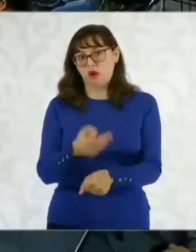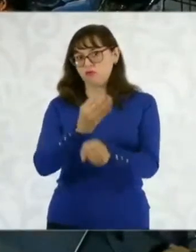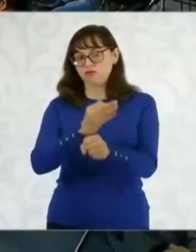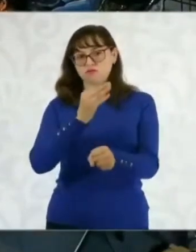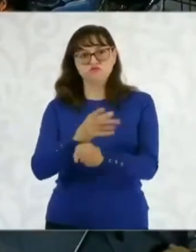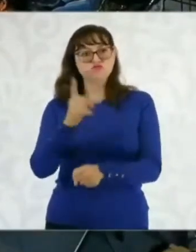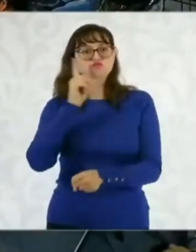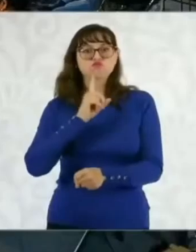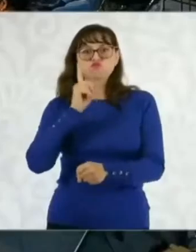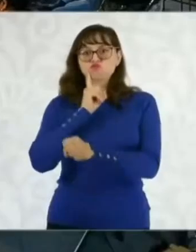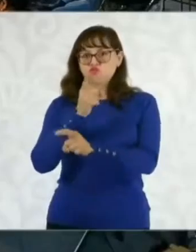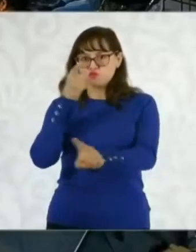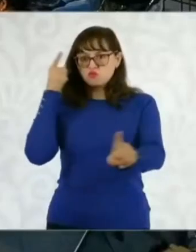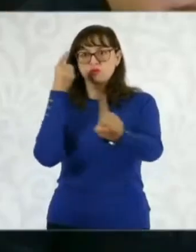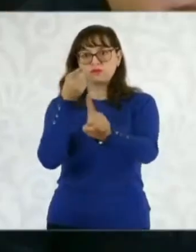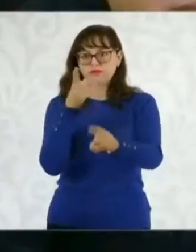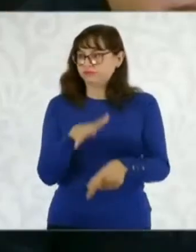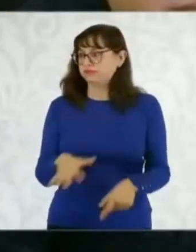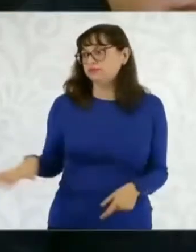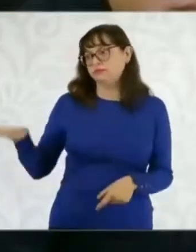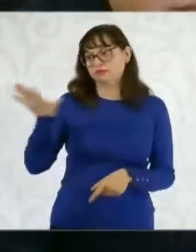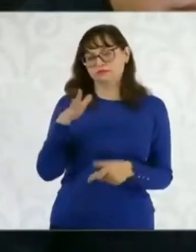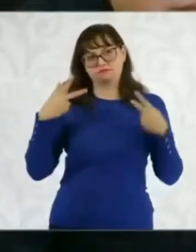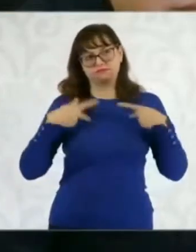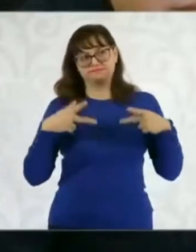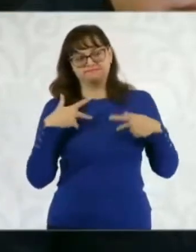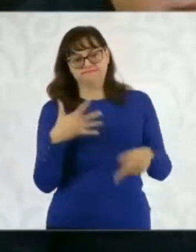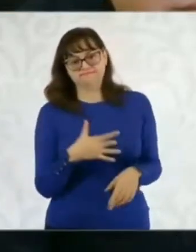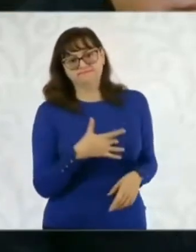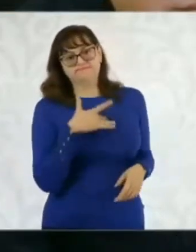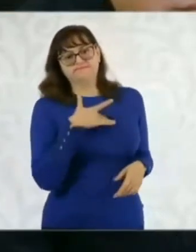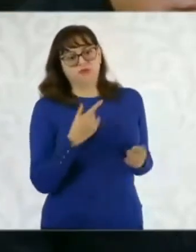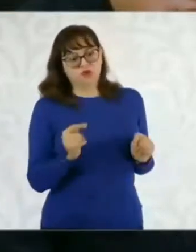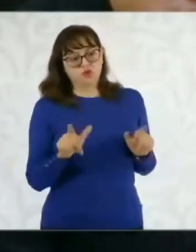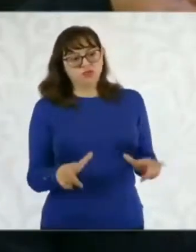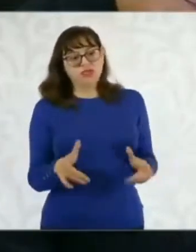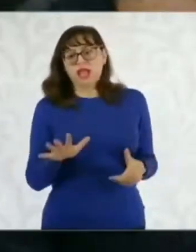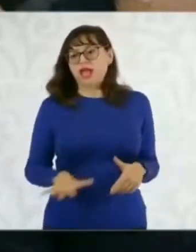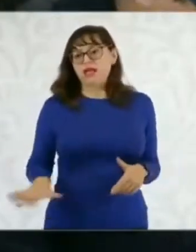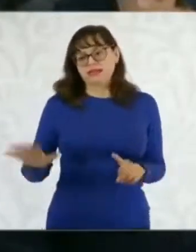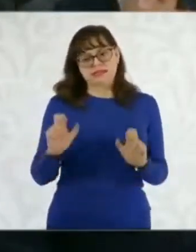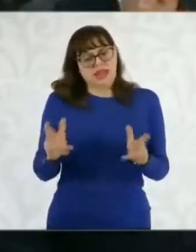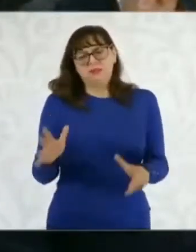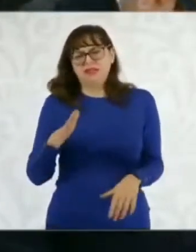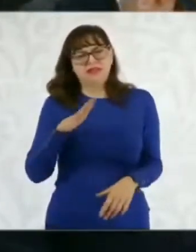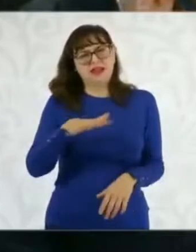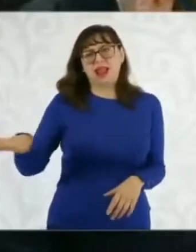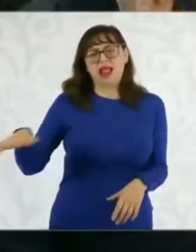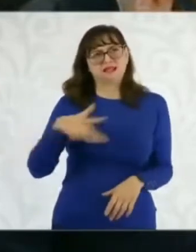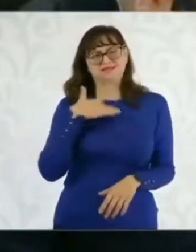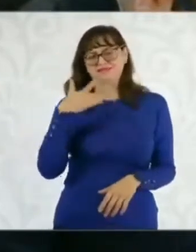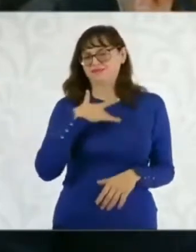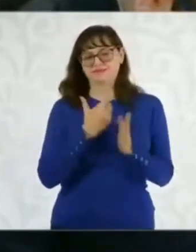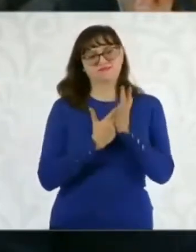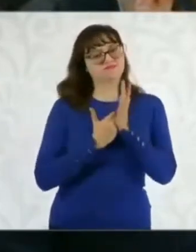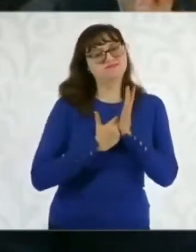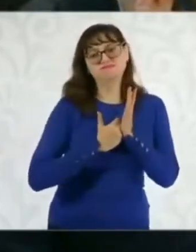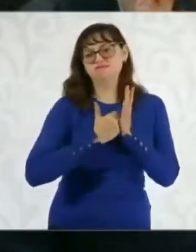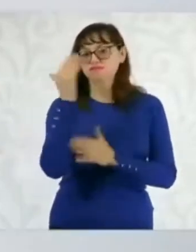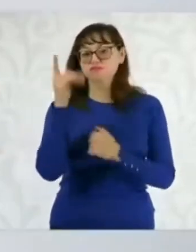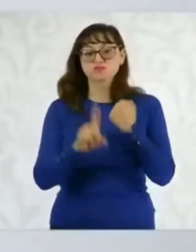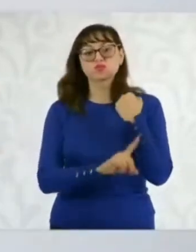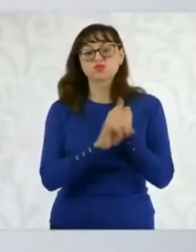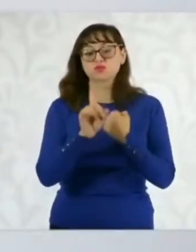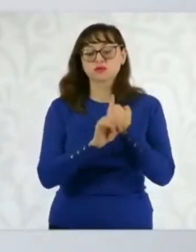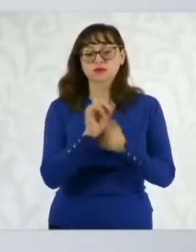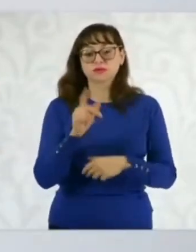es una de las demandas de las tuxtlecas y en general de las chiapanecas también con este aumento de la violencia que se ha visto en el estado.